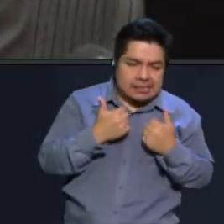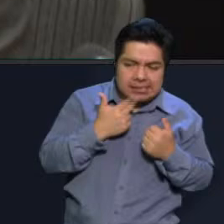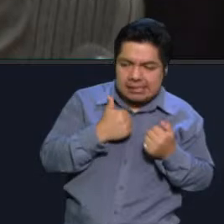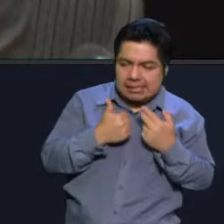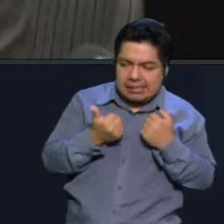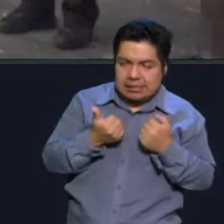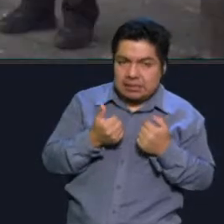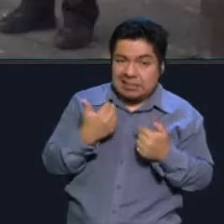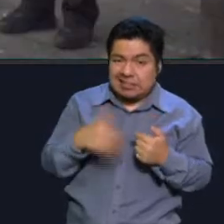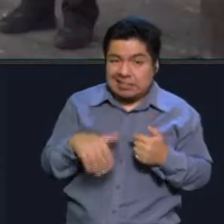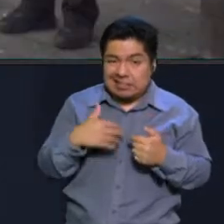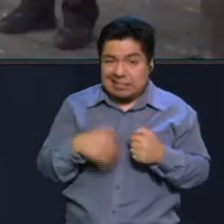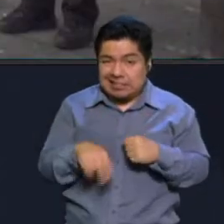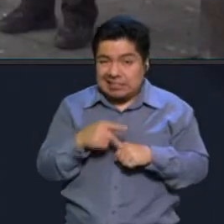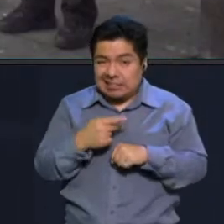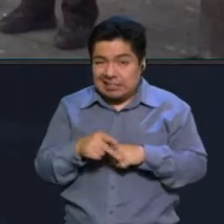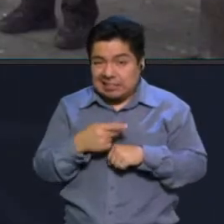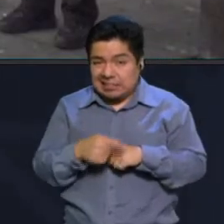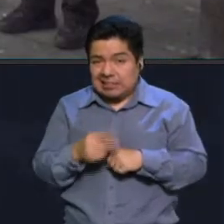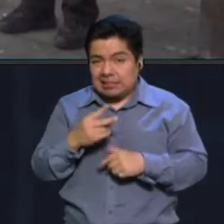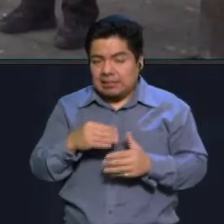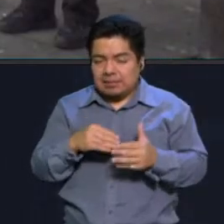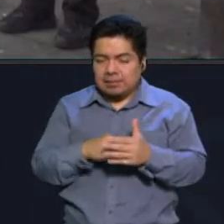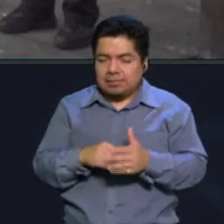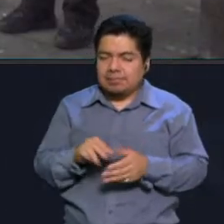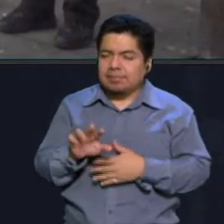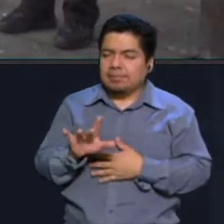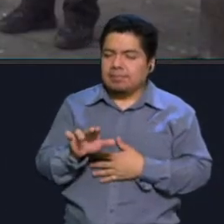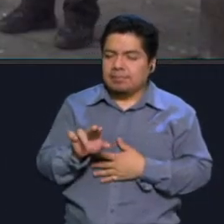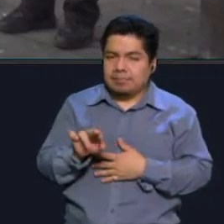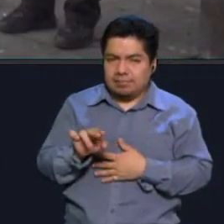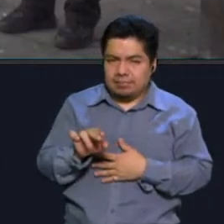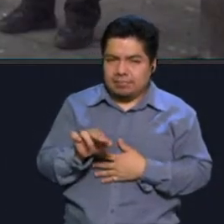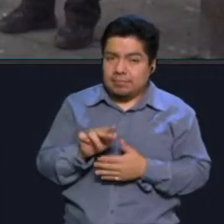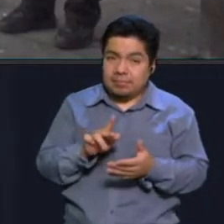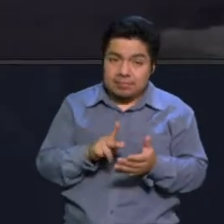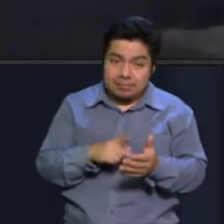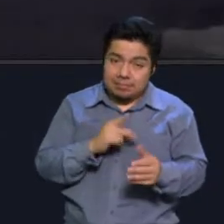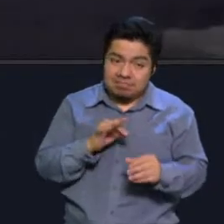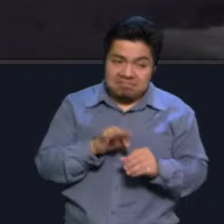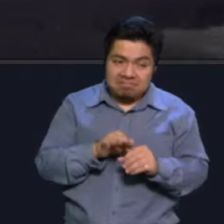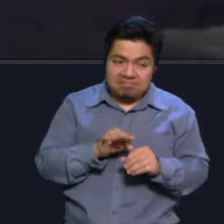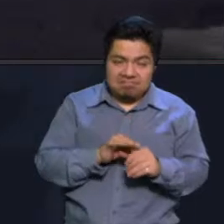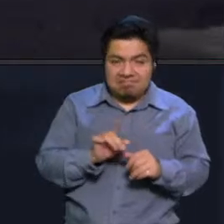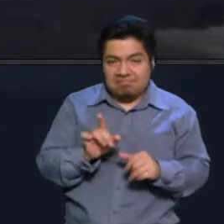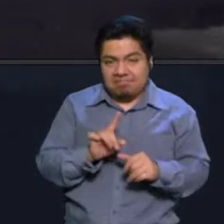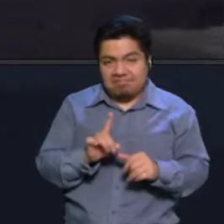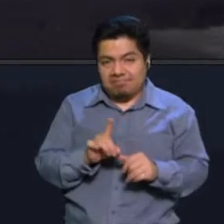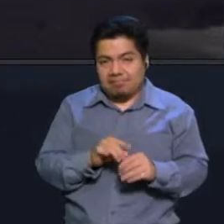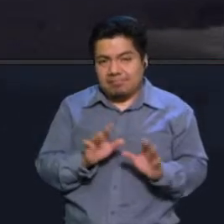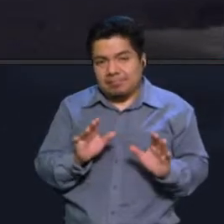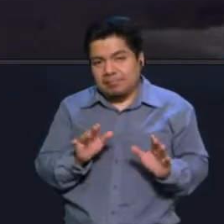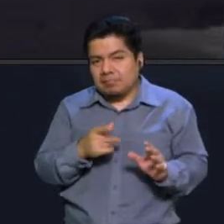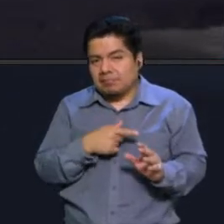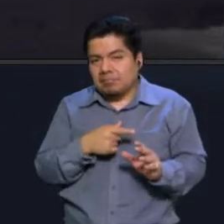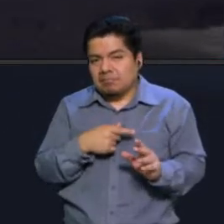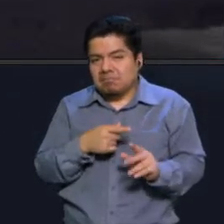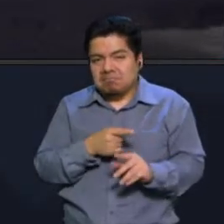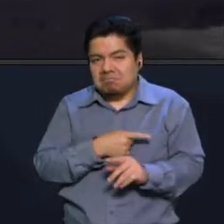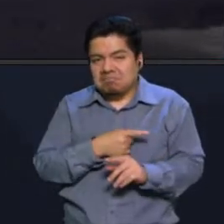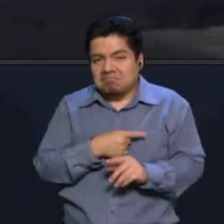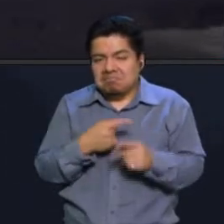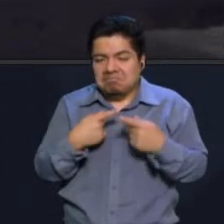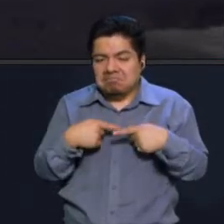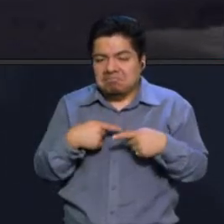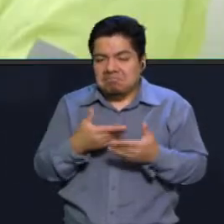Tiene fuerte riesgo de que para 2025 la gente no lo reelija y entonces se convierta en un ciudadano más. ¿Por